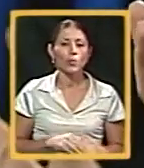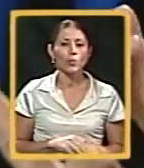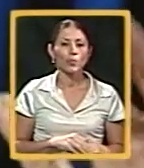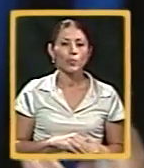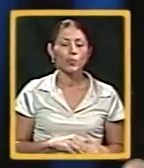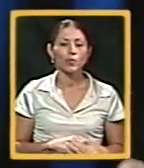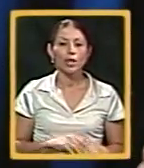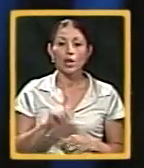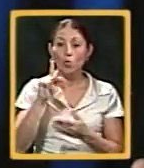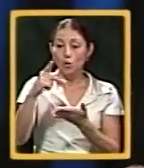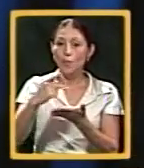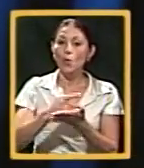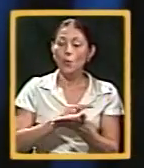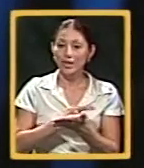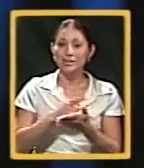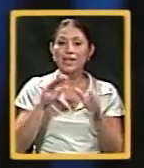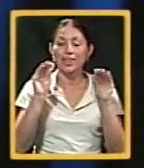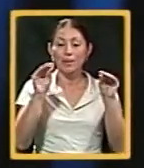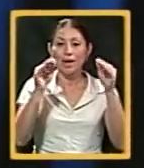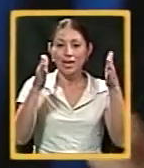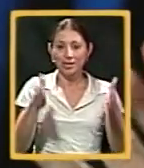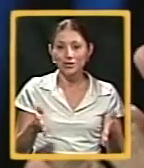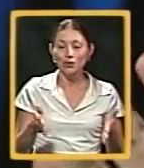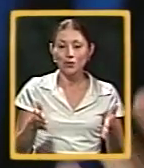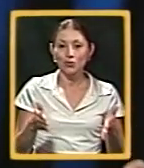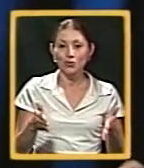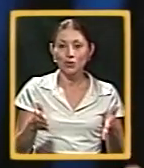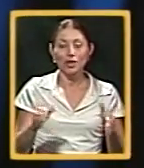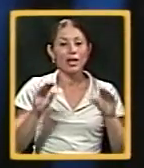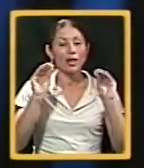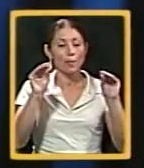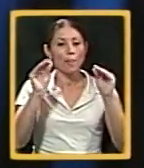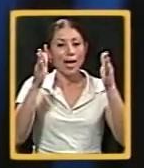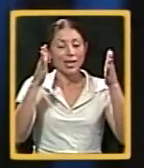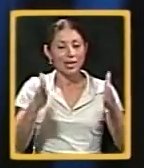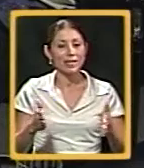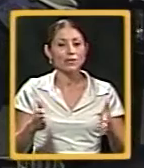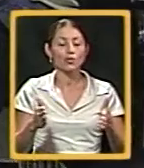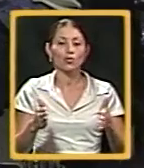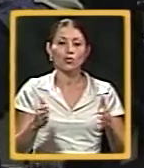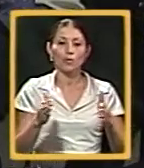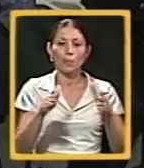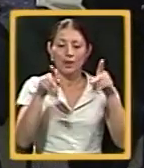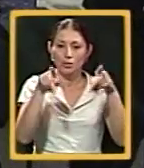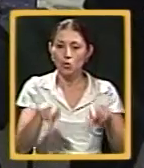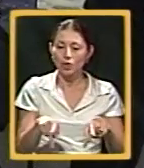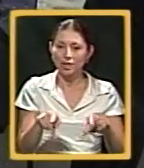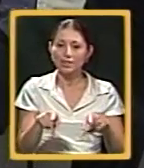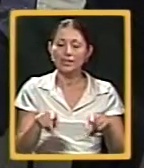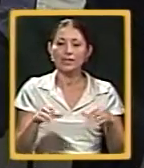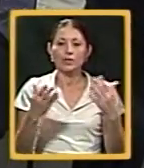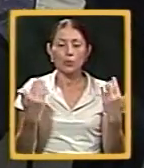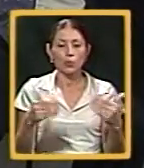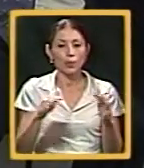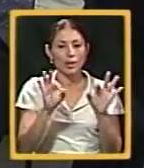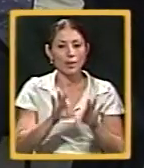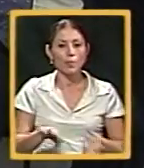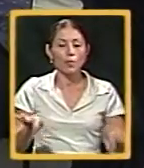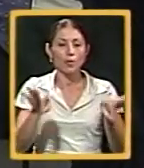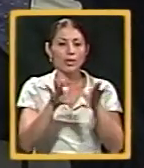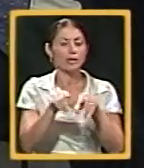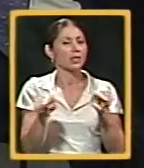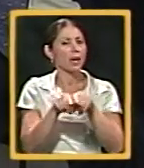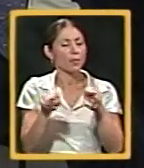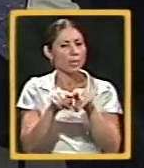Una provincia de maestros. Eso. Maestros y profesores, formadores. Claro, y con una repercusión nacional,